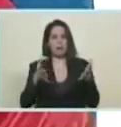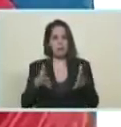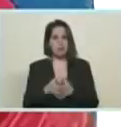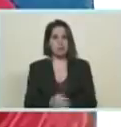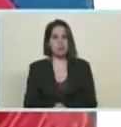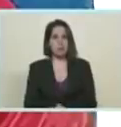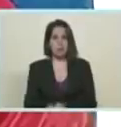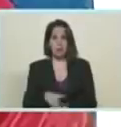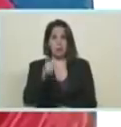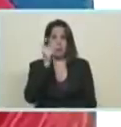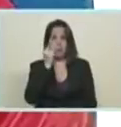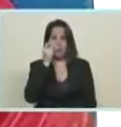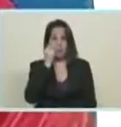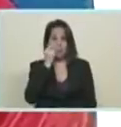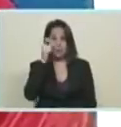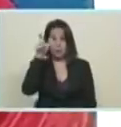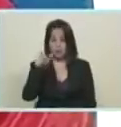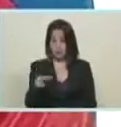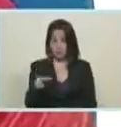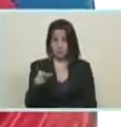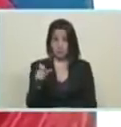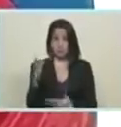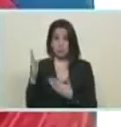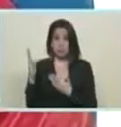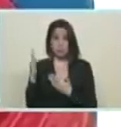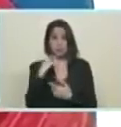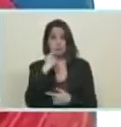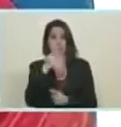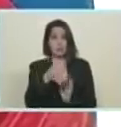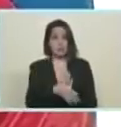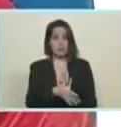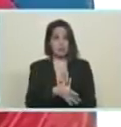Compañero Ismael Serrano, Ismael.